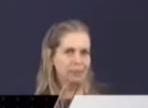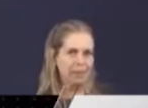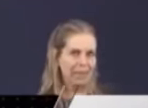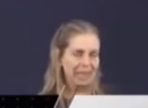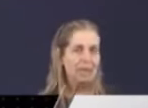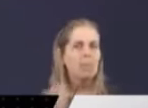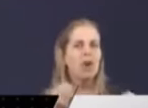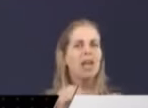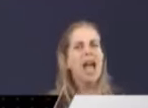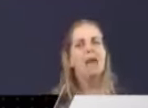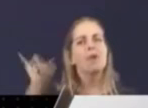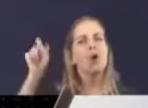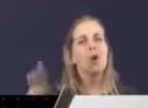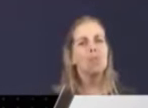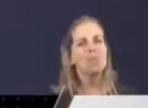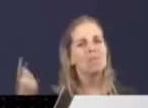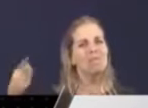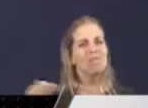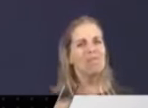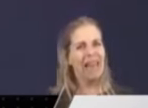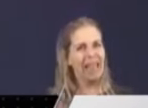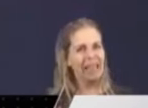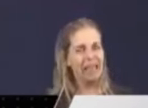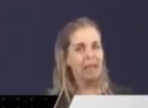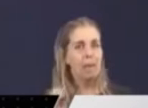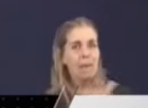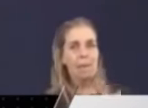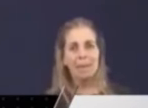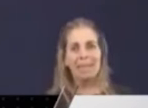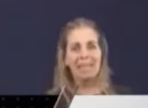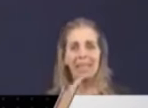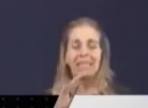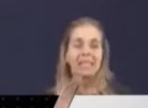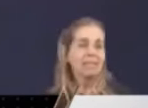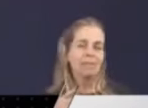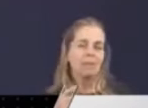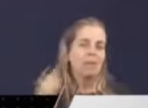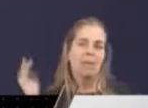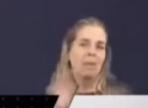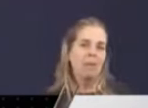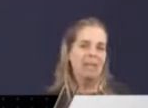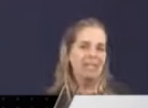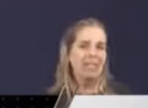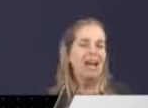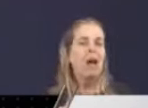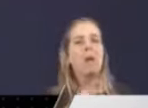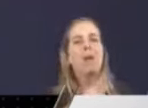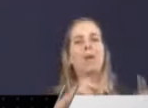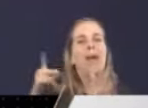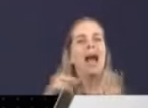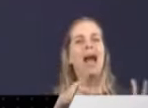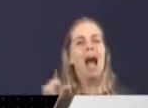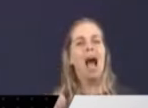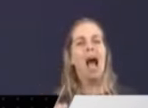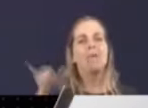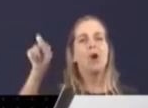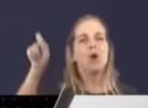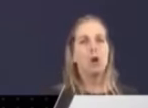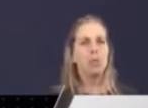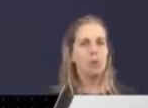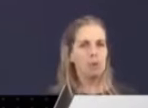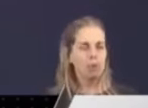digamos eh el presidente no puede viajar más en vuelos comerciales y el Ministerio de seguridad